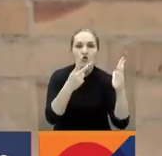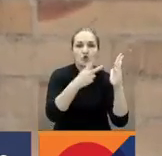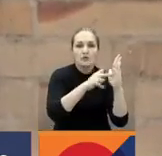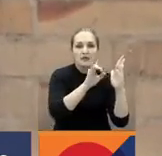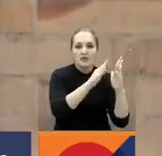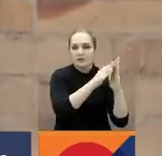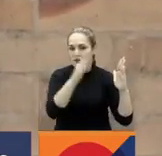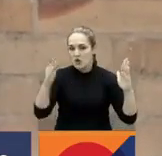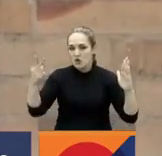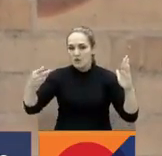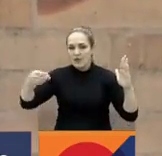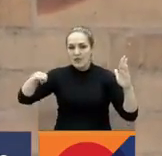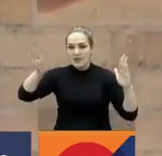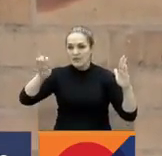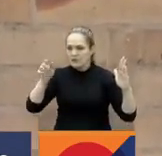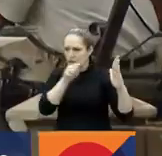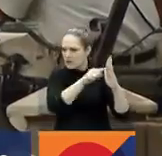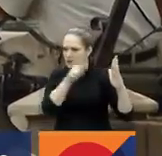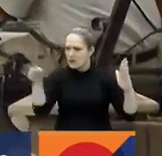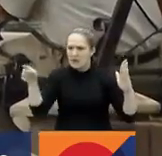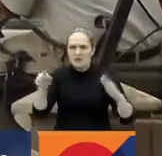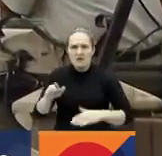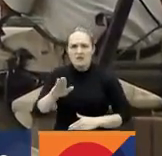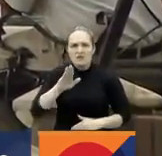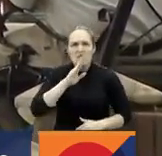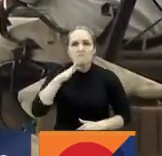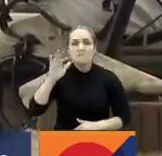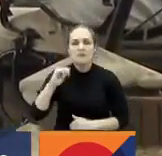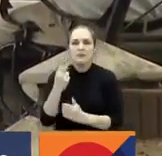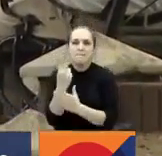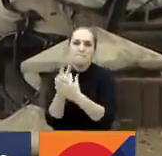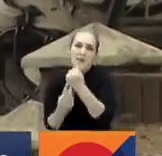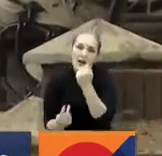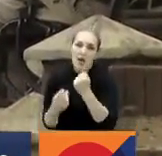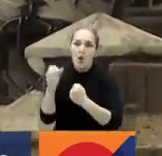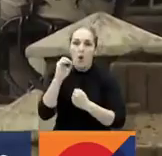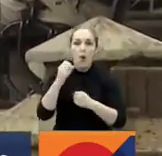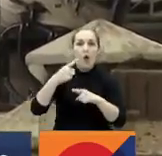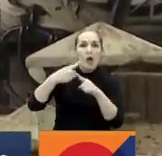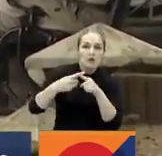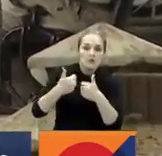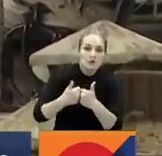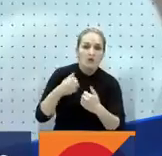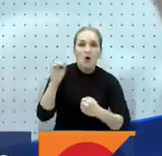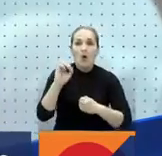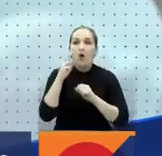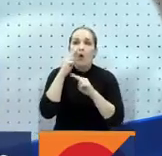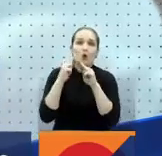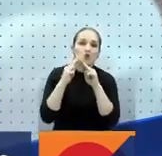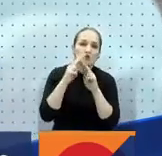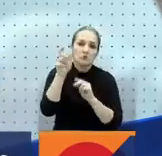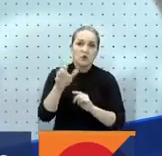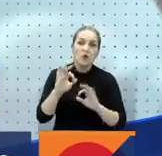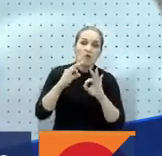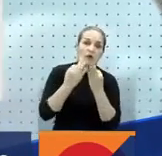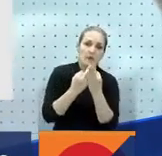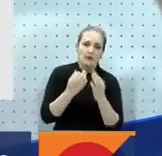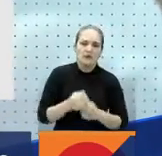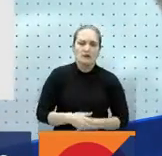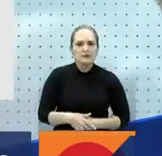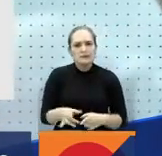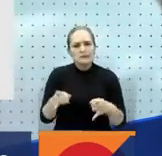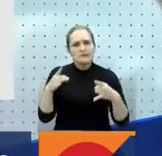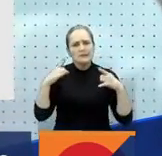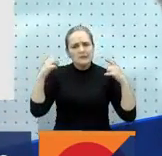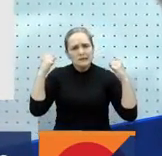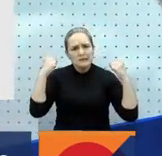en evidencia que los principales agresores fueron la pareja, la expareja, conocidos y familiares. Es desconcertante ver cómo